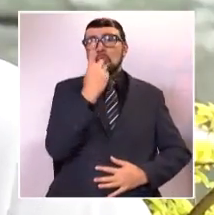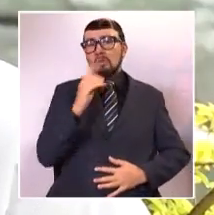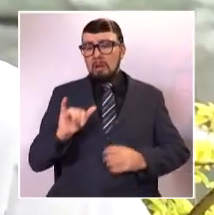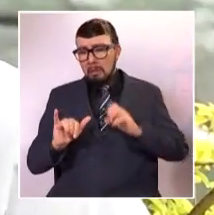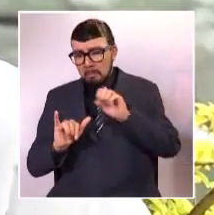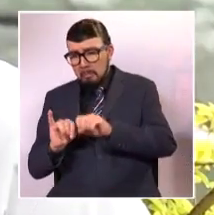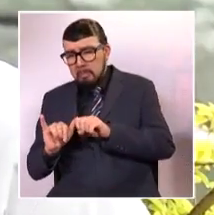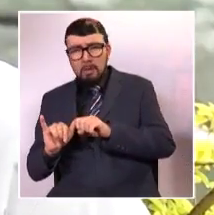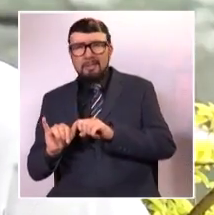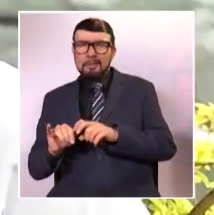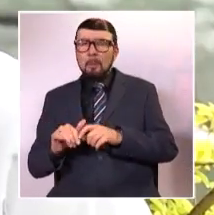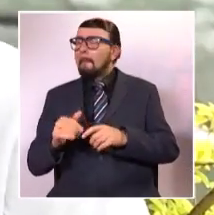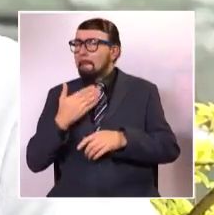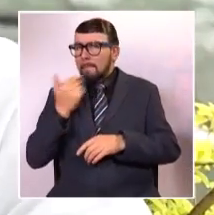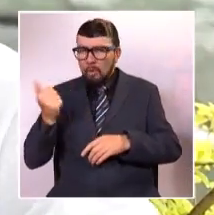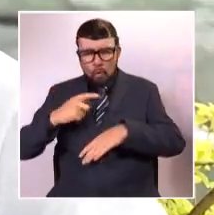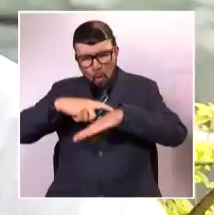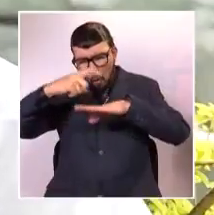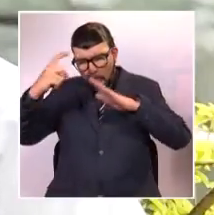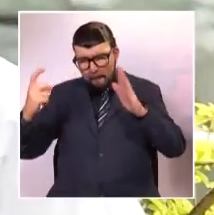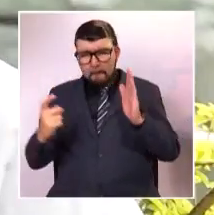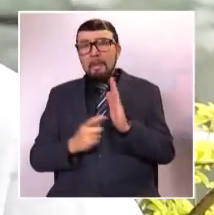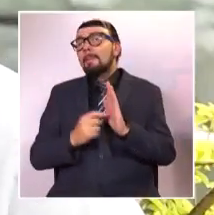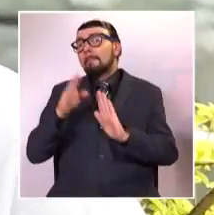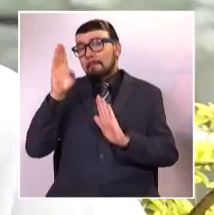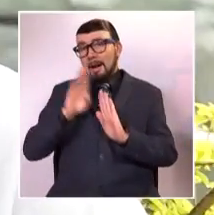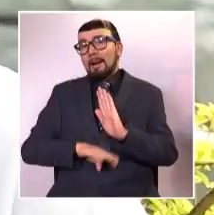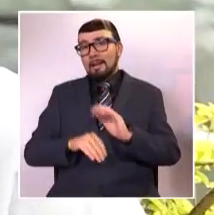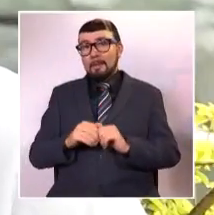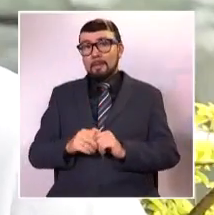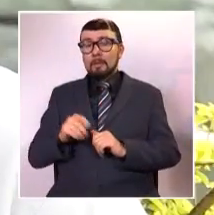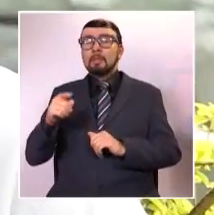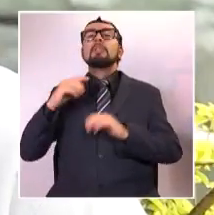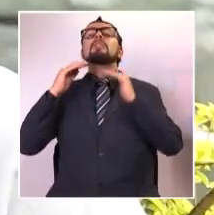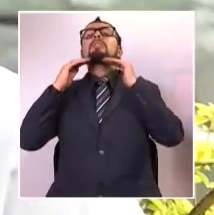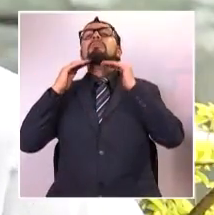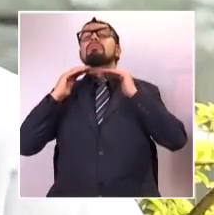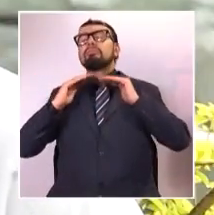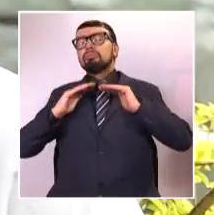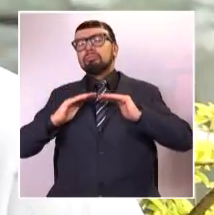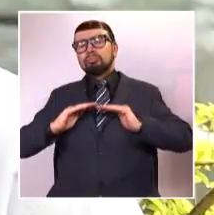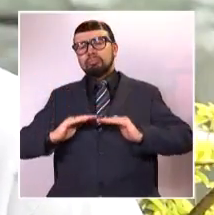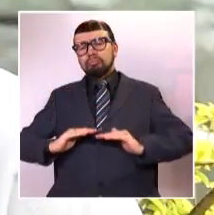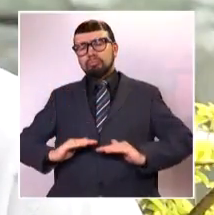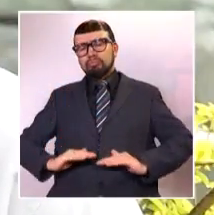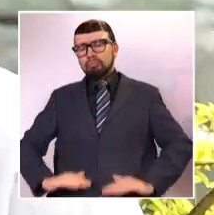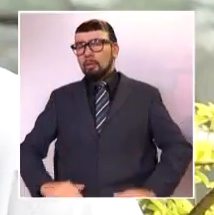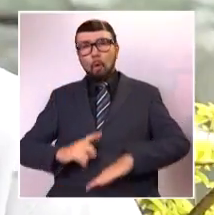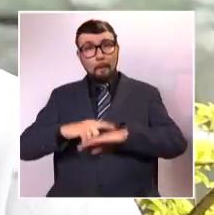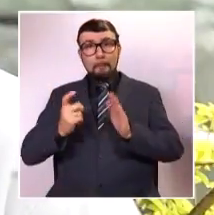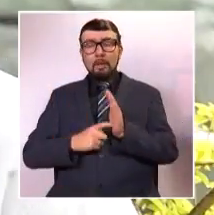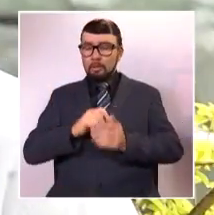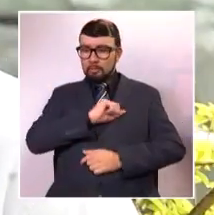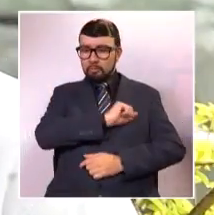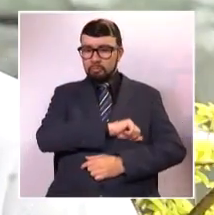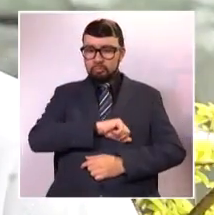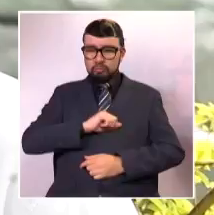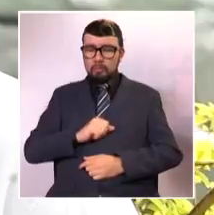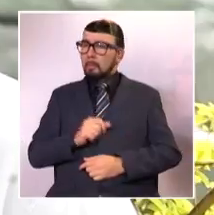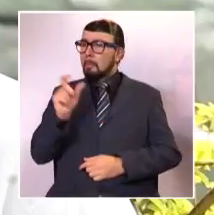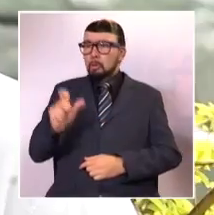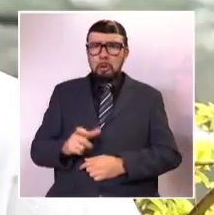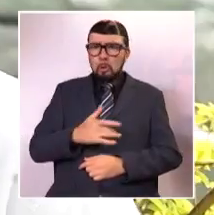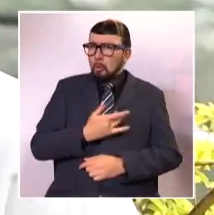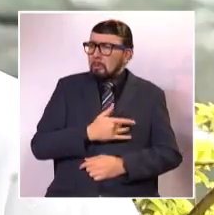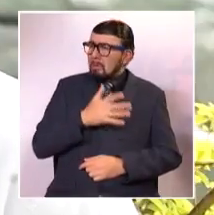Y si bien se hace todo el barrido, se va a beneficiar por lo que tú dices, ¿no? Que a veces está asintomático y